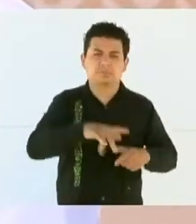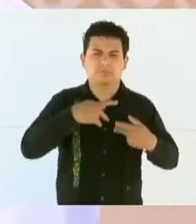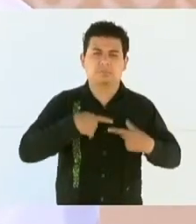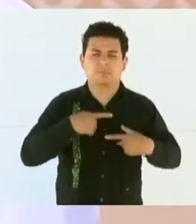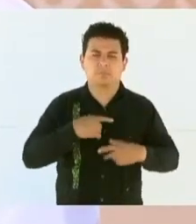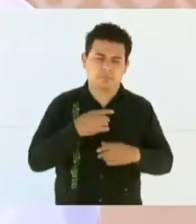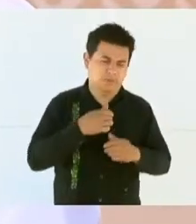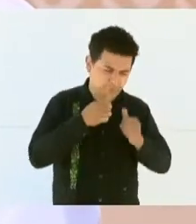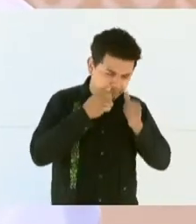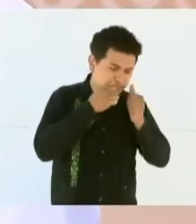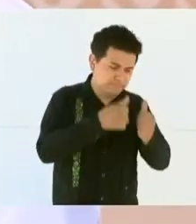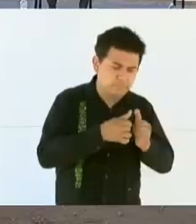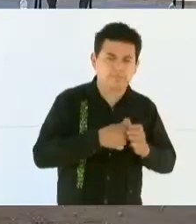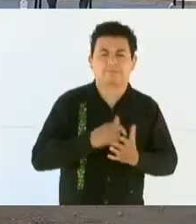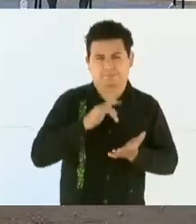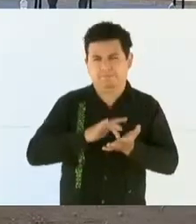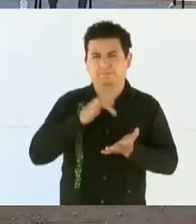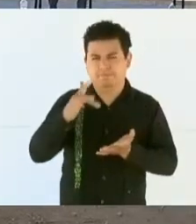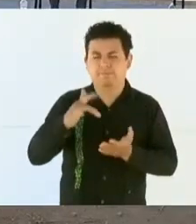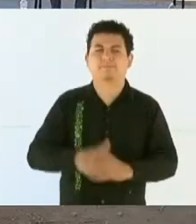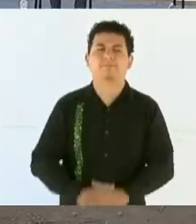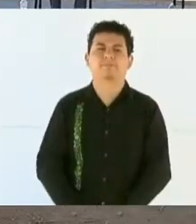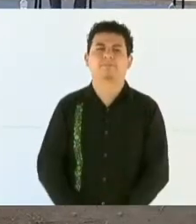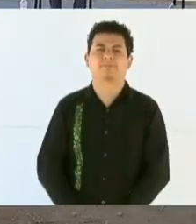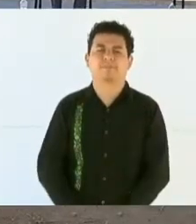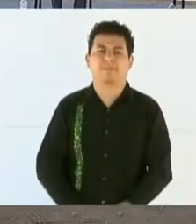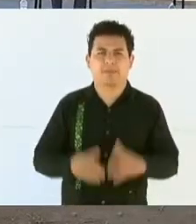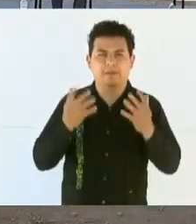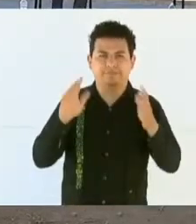mexicana. Gracias.